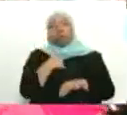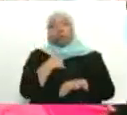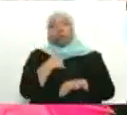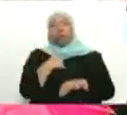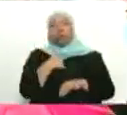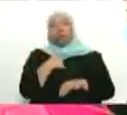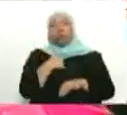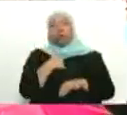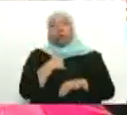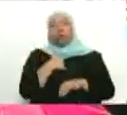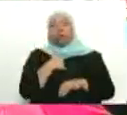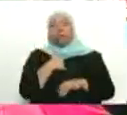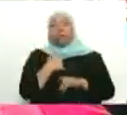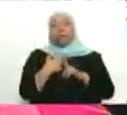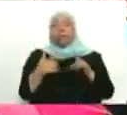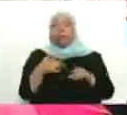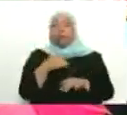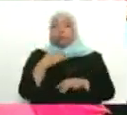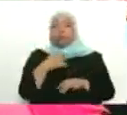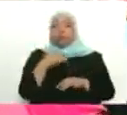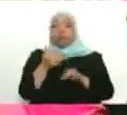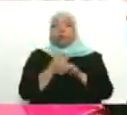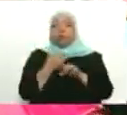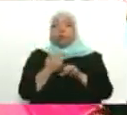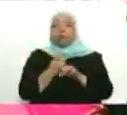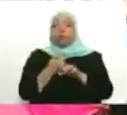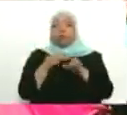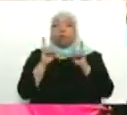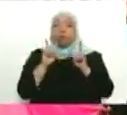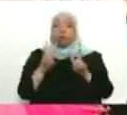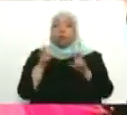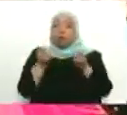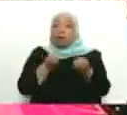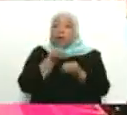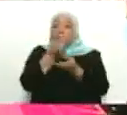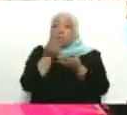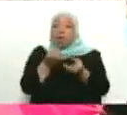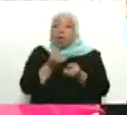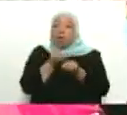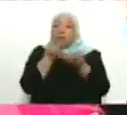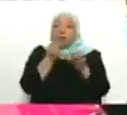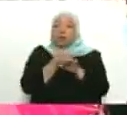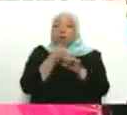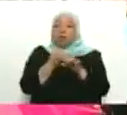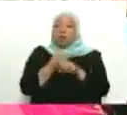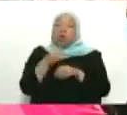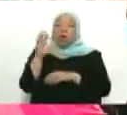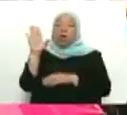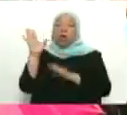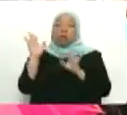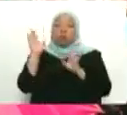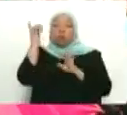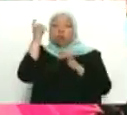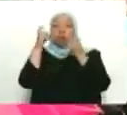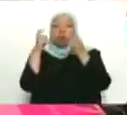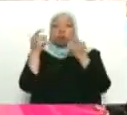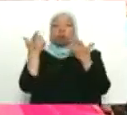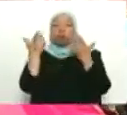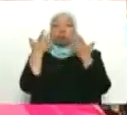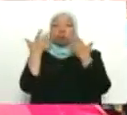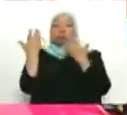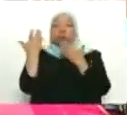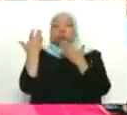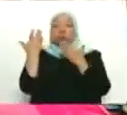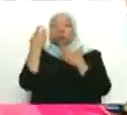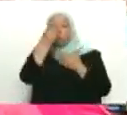Pero bueno, ellos se entusiasmaron y me han hecho llegar el mensaje que quieren que usted nos tome juramento, comandante. Comandante jefe